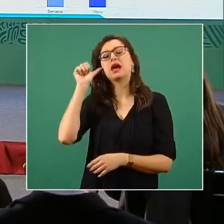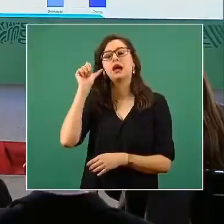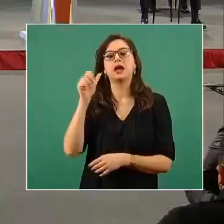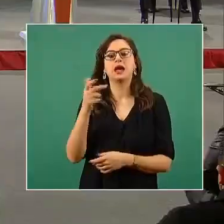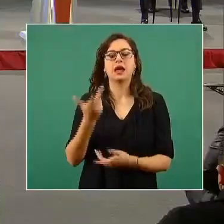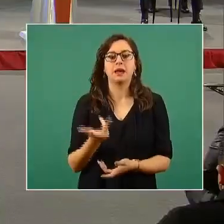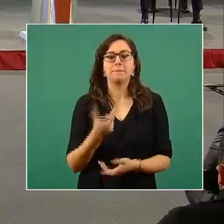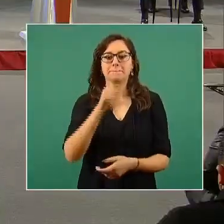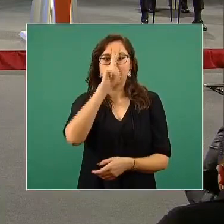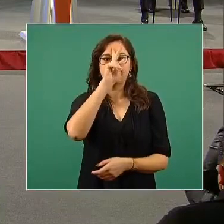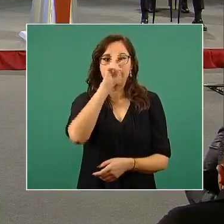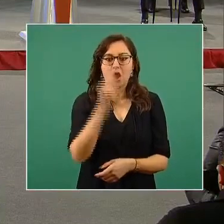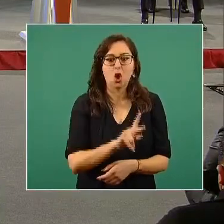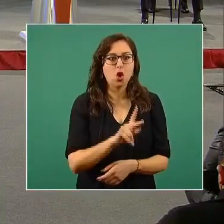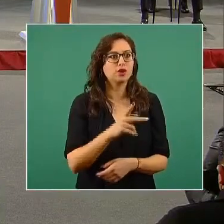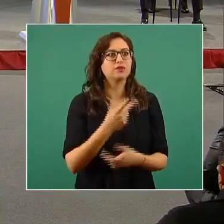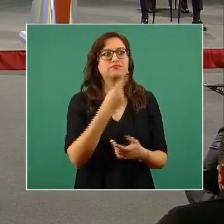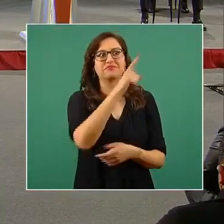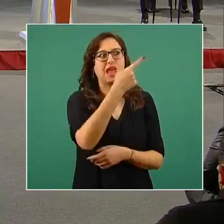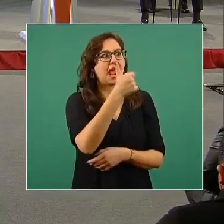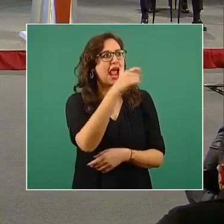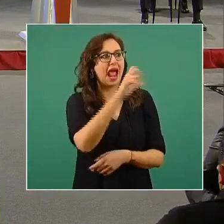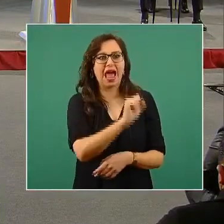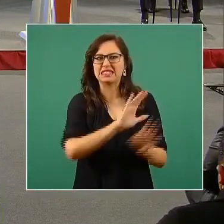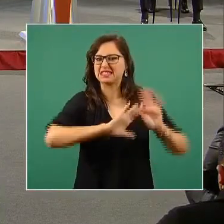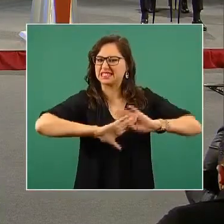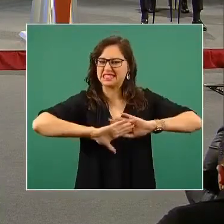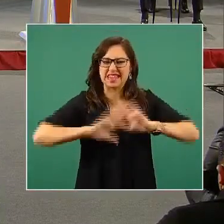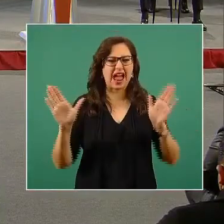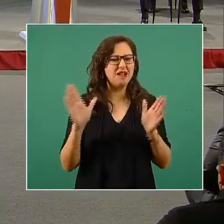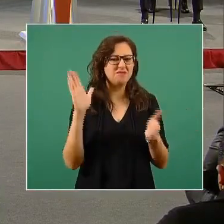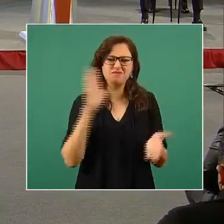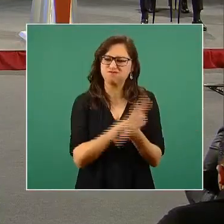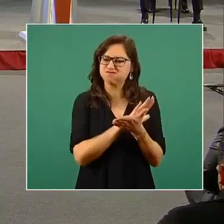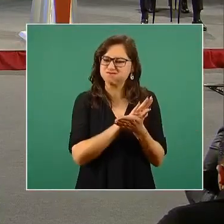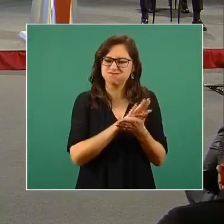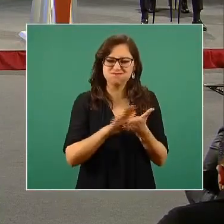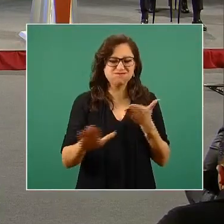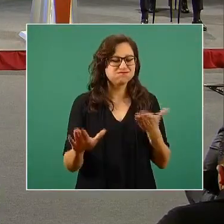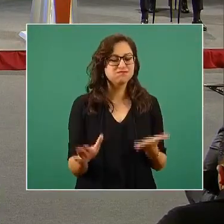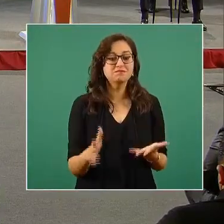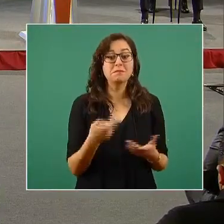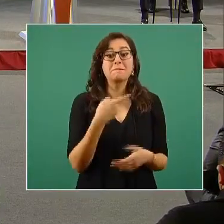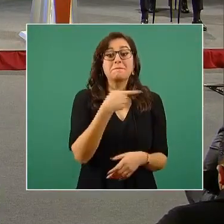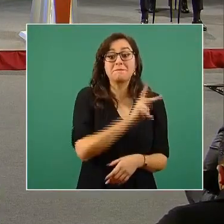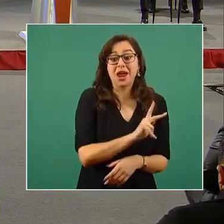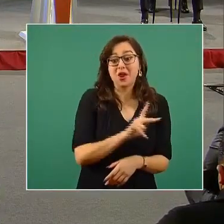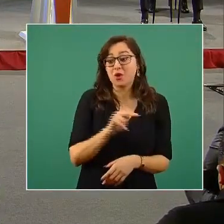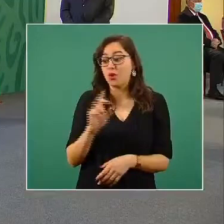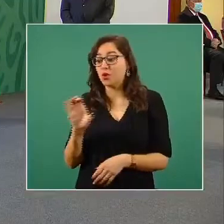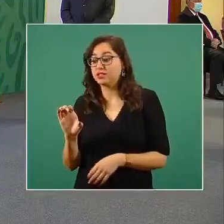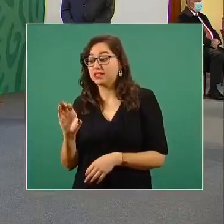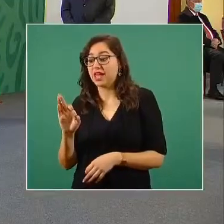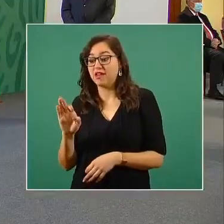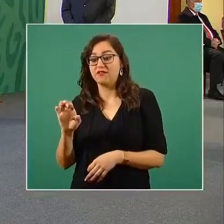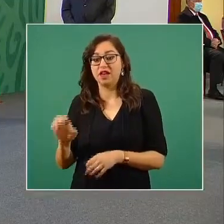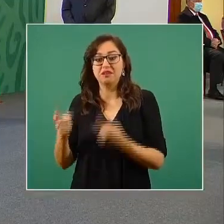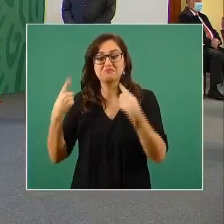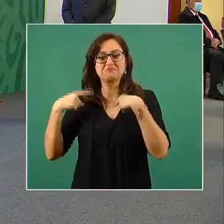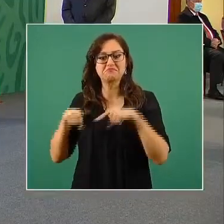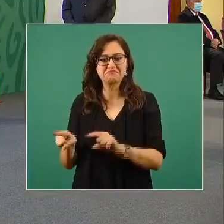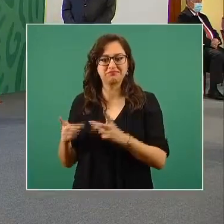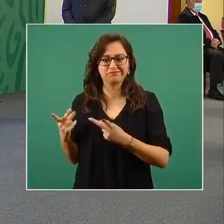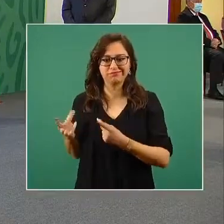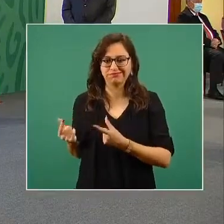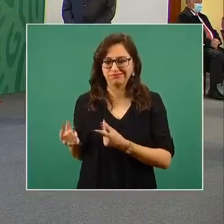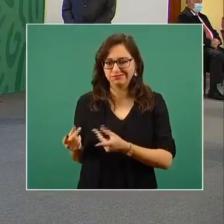mayor, pero la respuesta que tuvo la Comisión Federal de Electricidad, como ya lo dijeron nuestros compañeros, fue extraordinaria